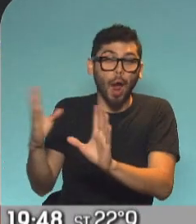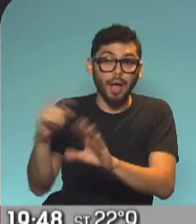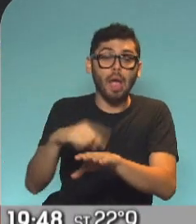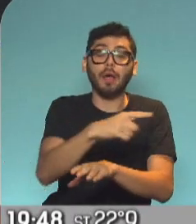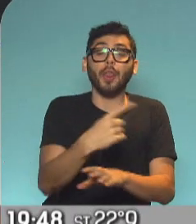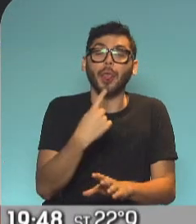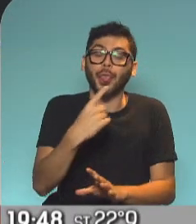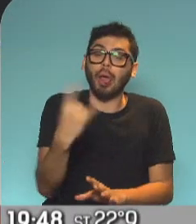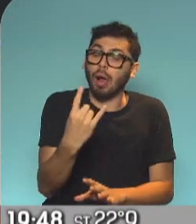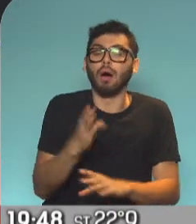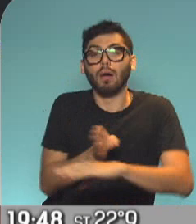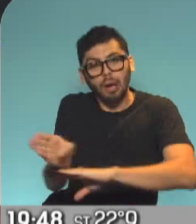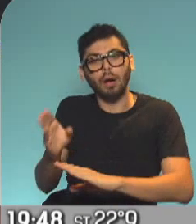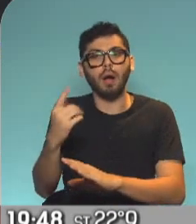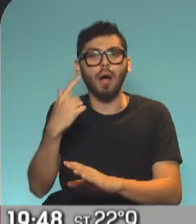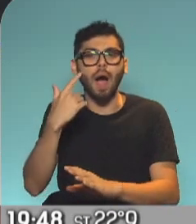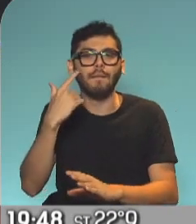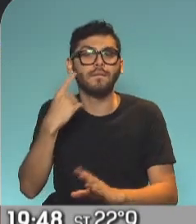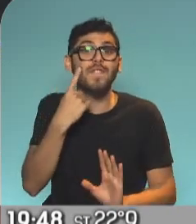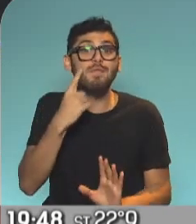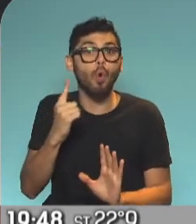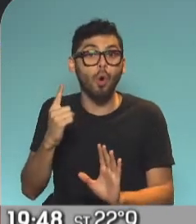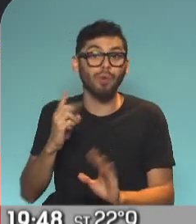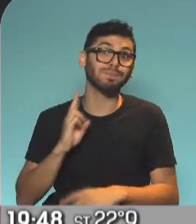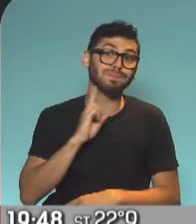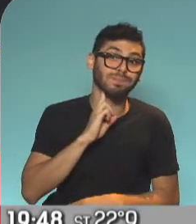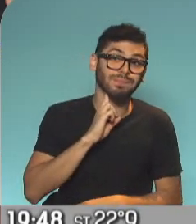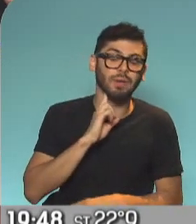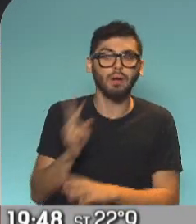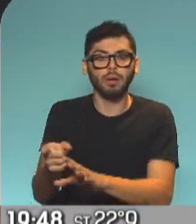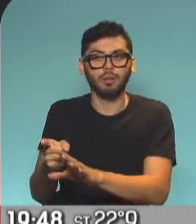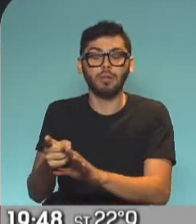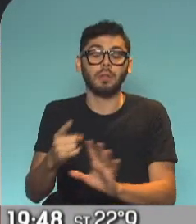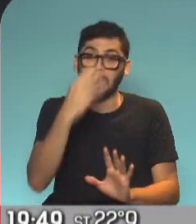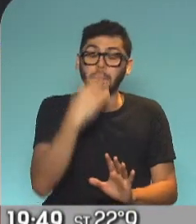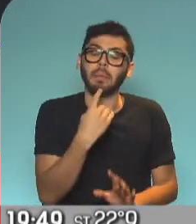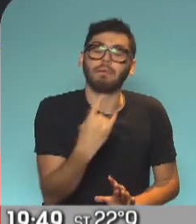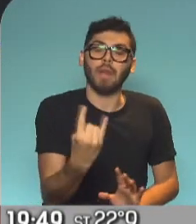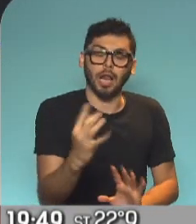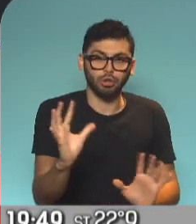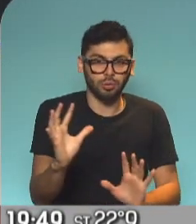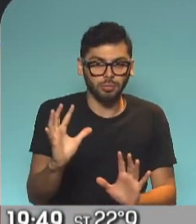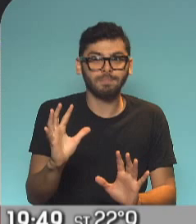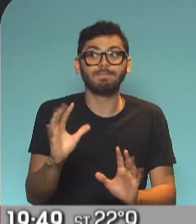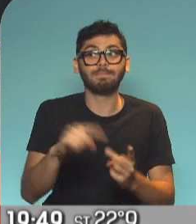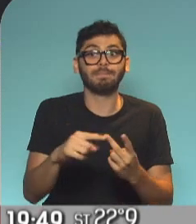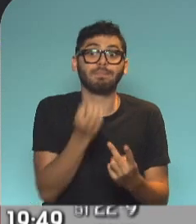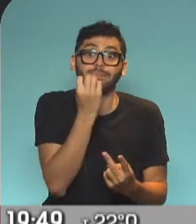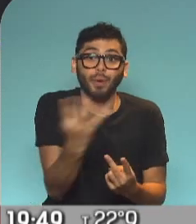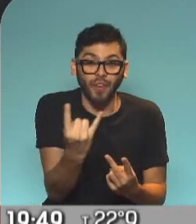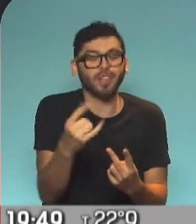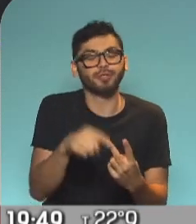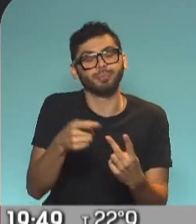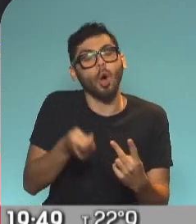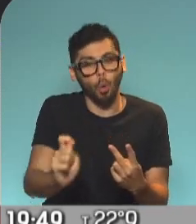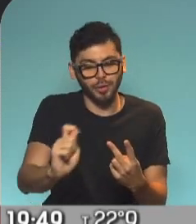vitales cosa que no era cierta bueno a partir de esa y esa falsa declaración es que termine imputado y